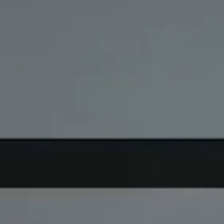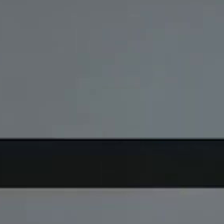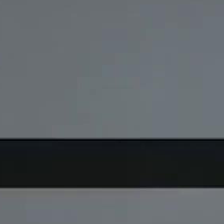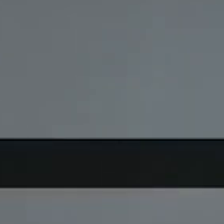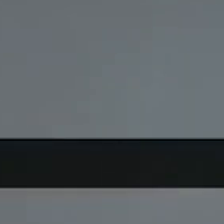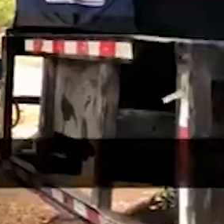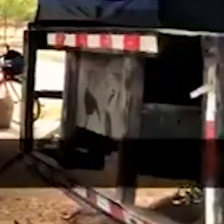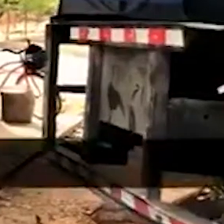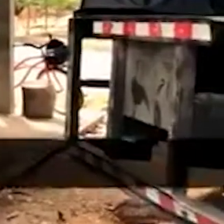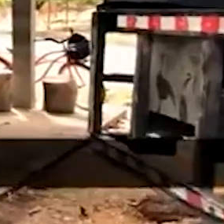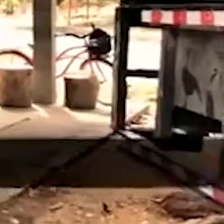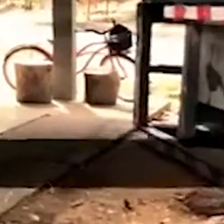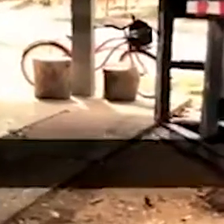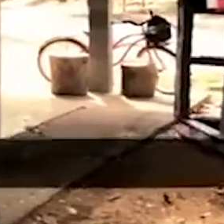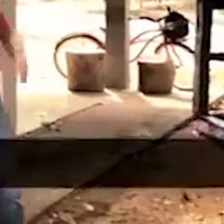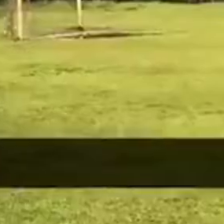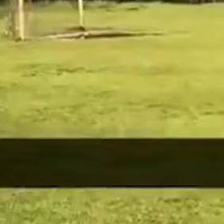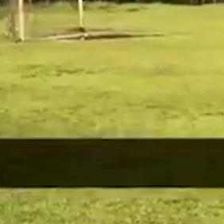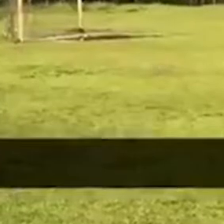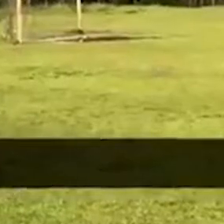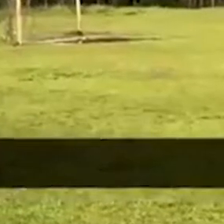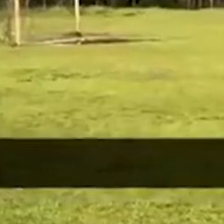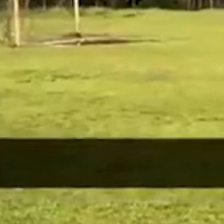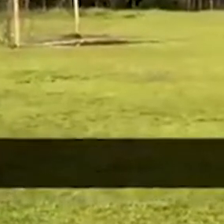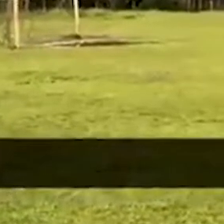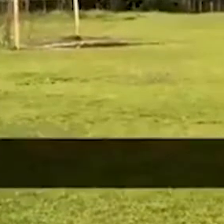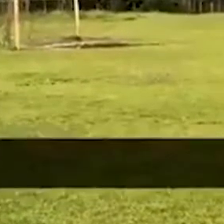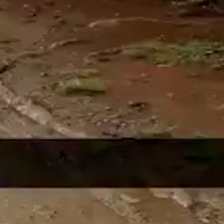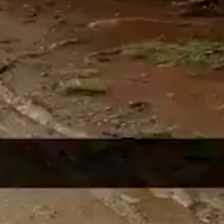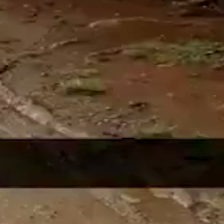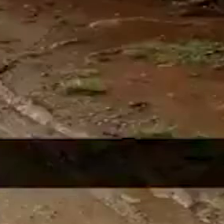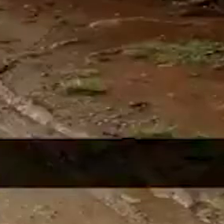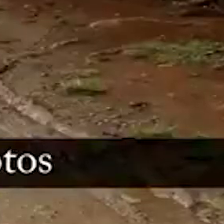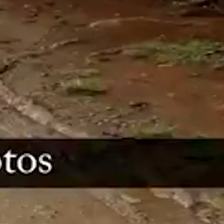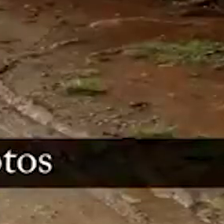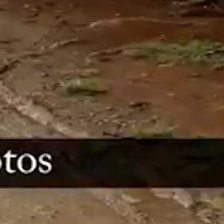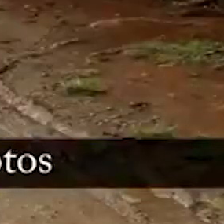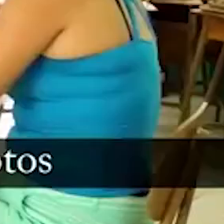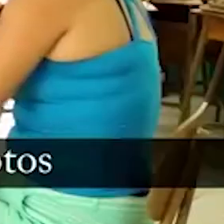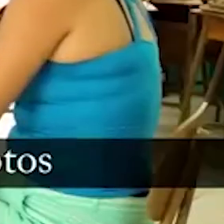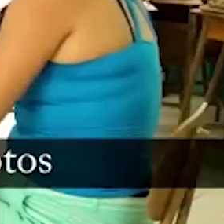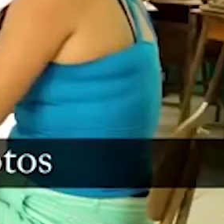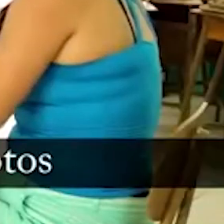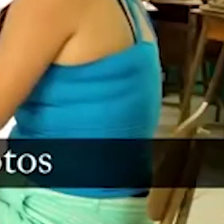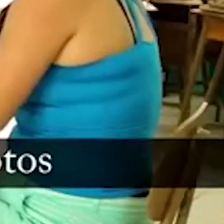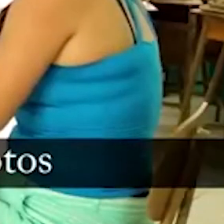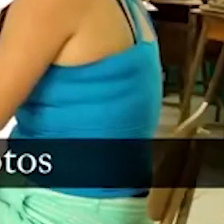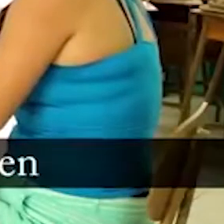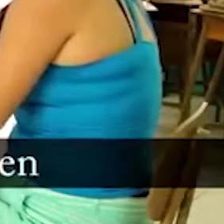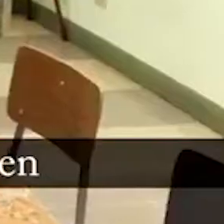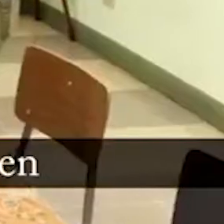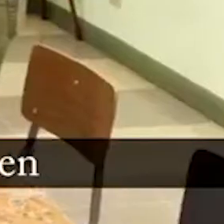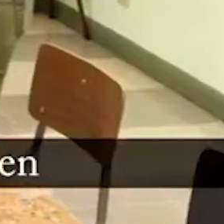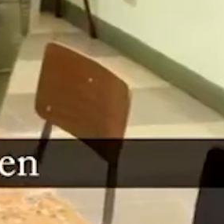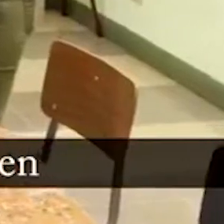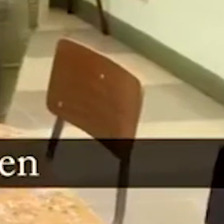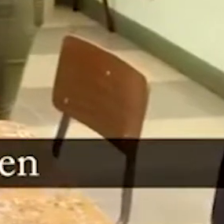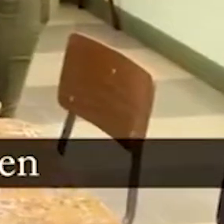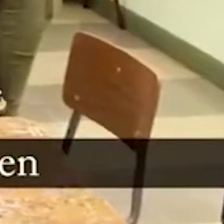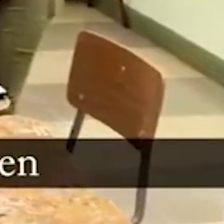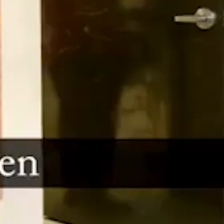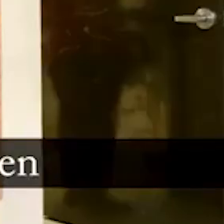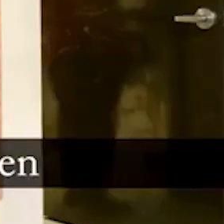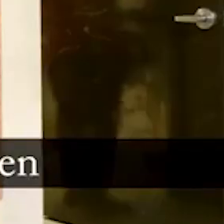presidente. Sin importar su partido político, todos los miembros de juntas cantonales y juntas receptoras de votos que trabajaron el 4